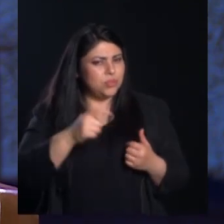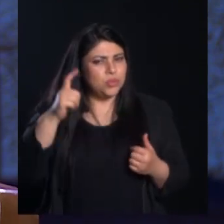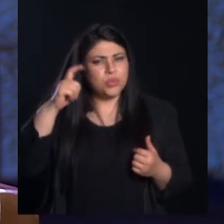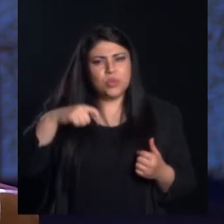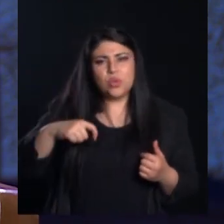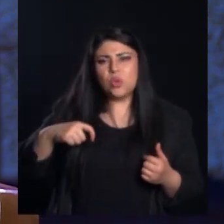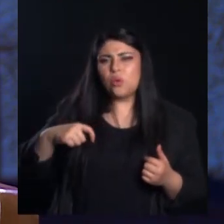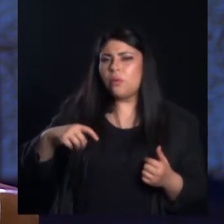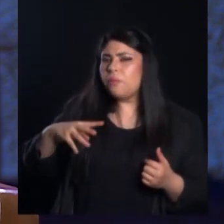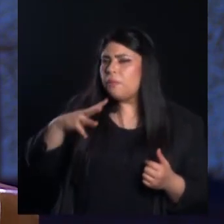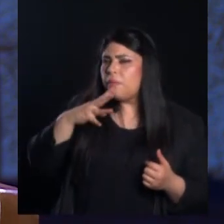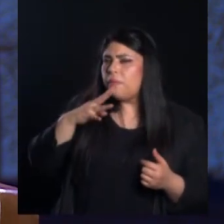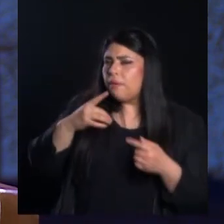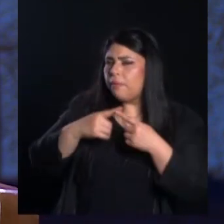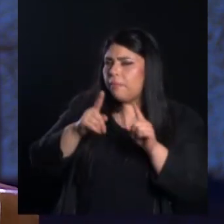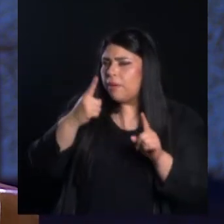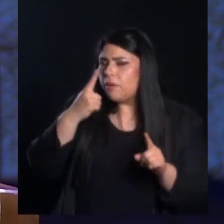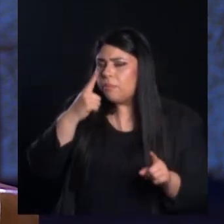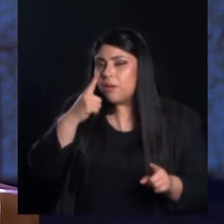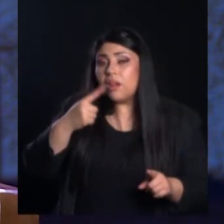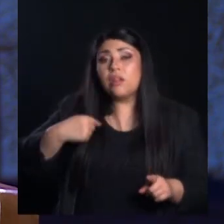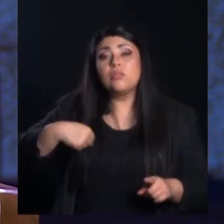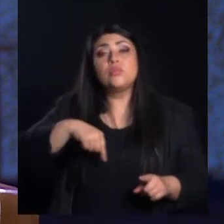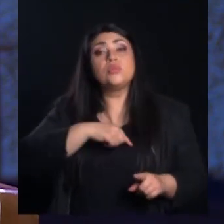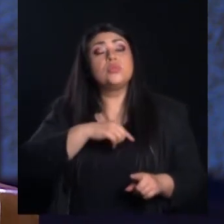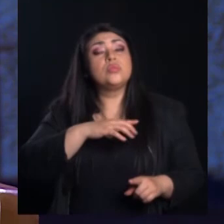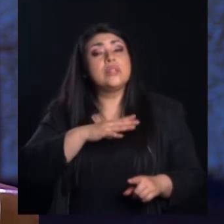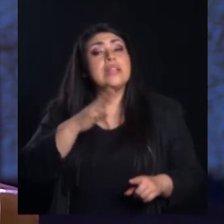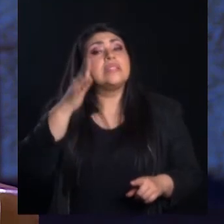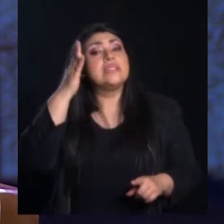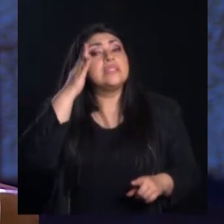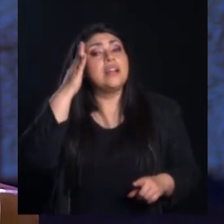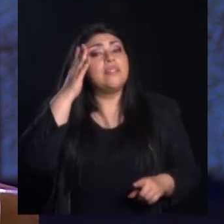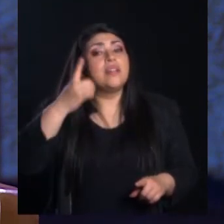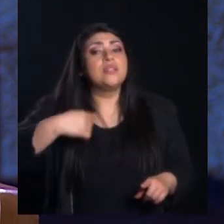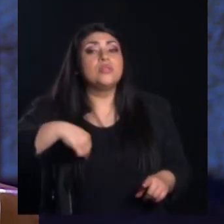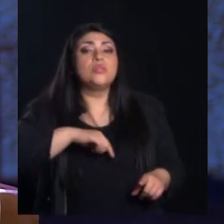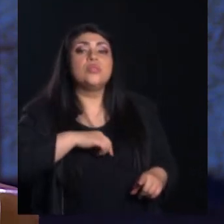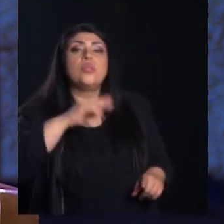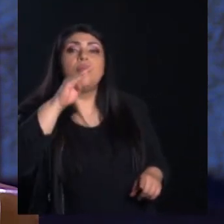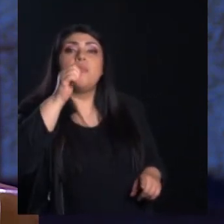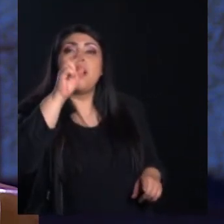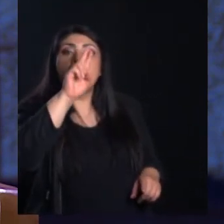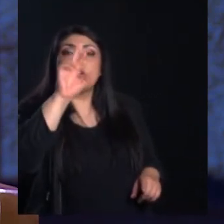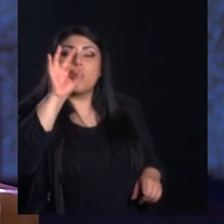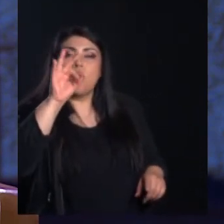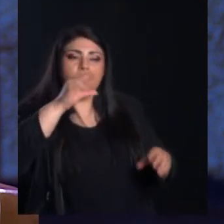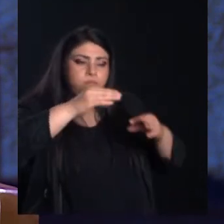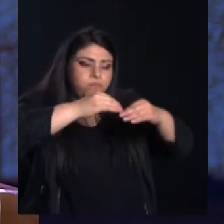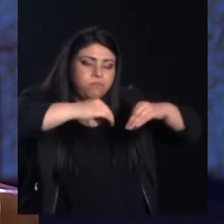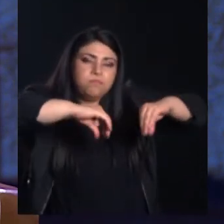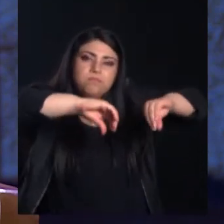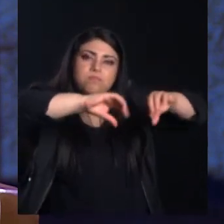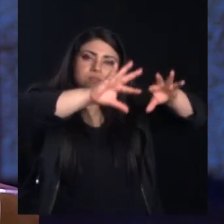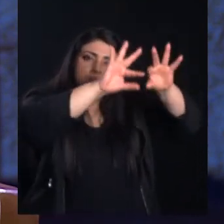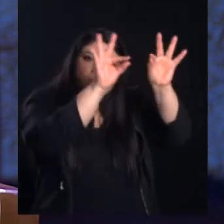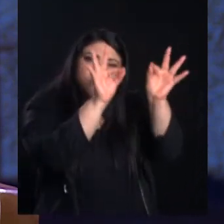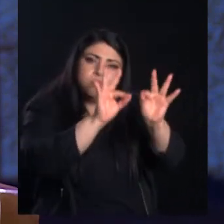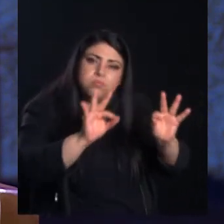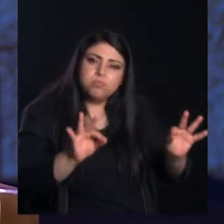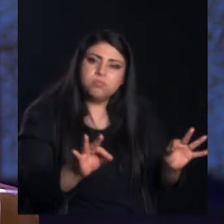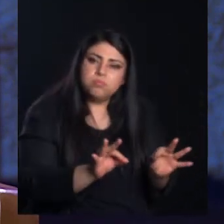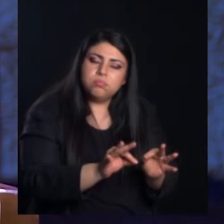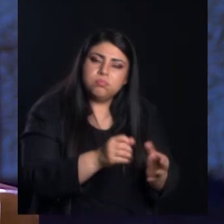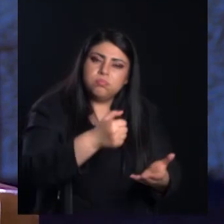siento de mi espíritu y es que debemos de entender que somos vasijas de barro y hay un pasaje que me encanta lo estaba buscando